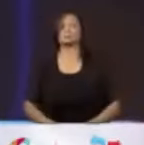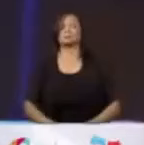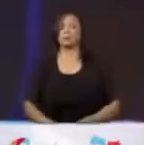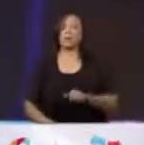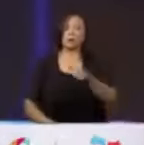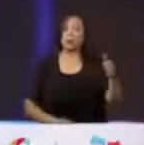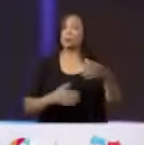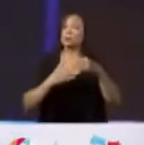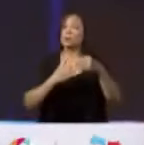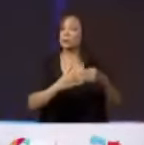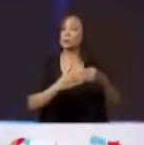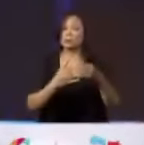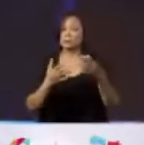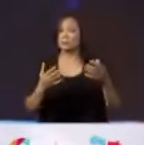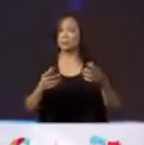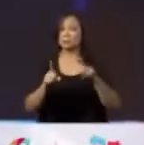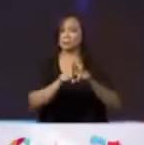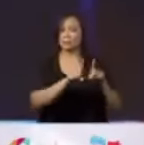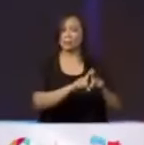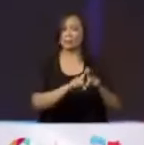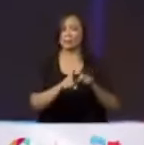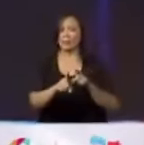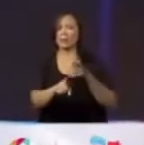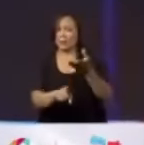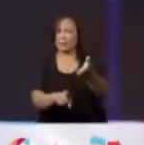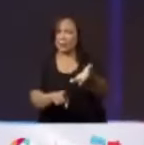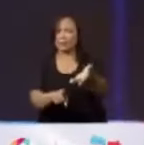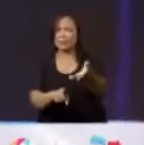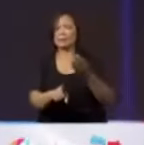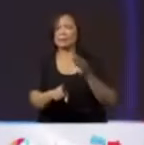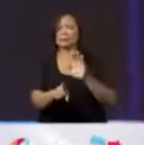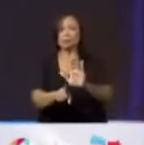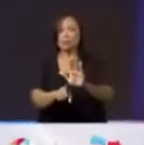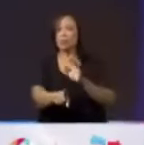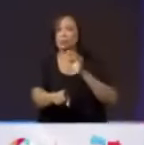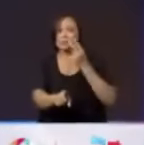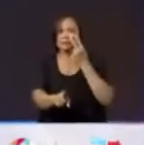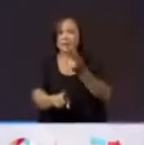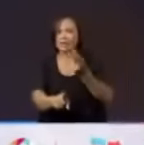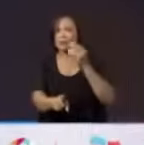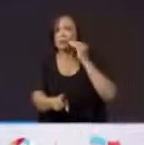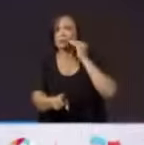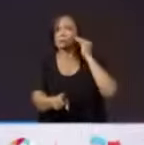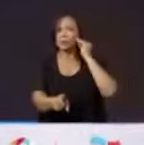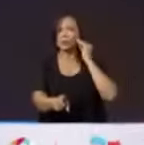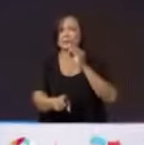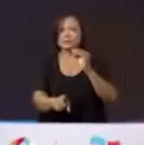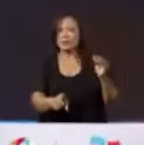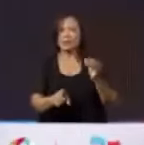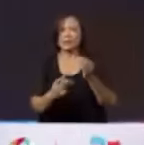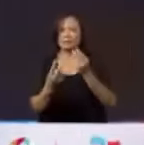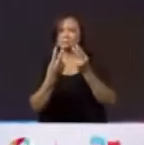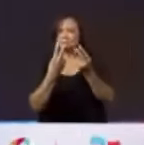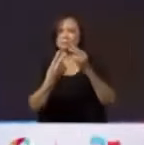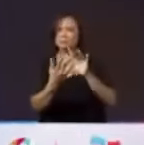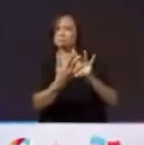a los demás candidatos, pero sobre todo a ti que estás en tu casa siguiéndonos en